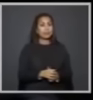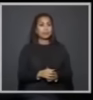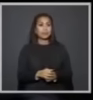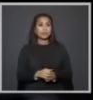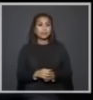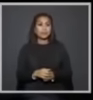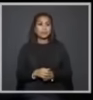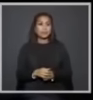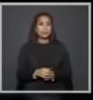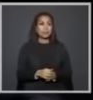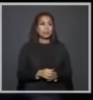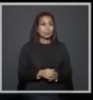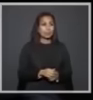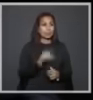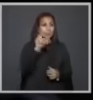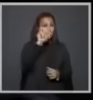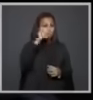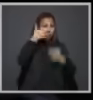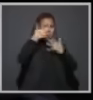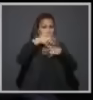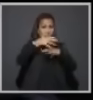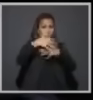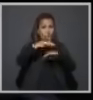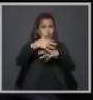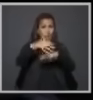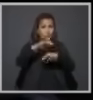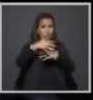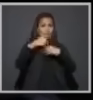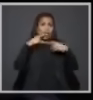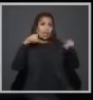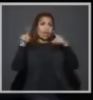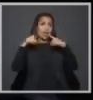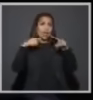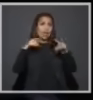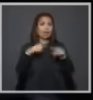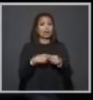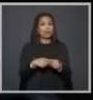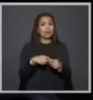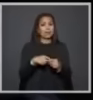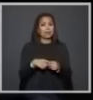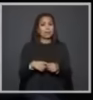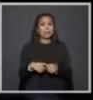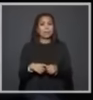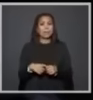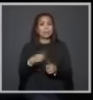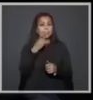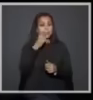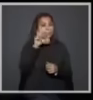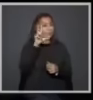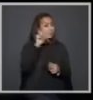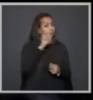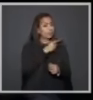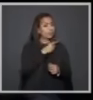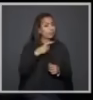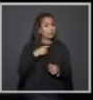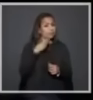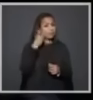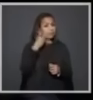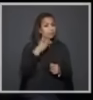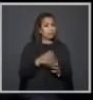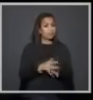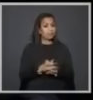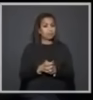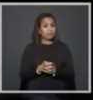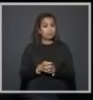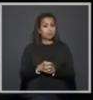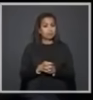afectarnos. Se debería de hacer una reflexión objetiva. Si